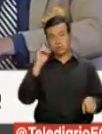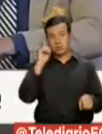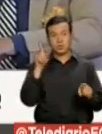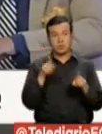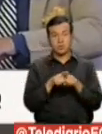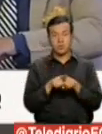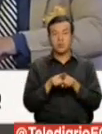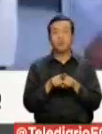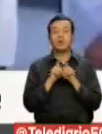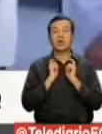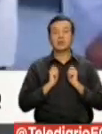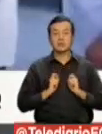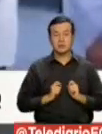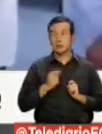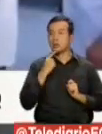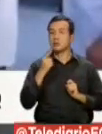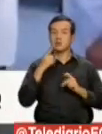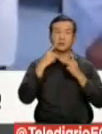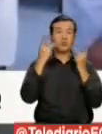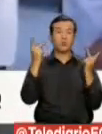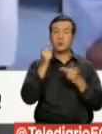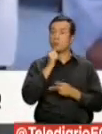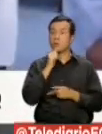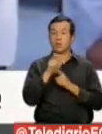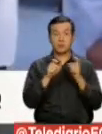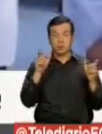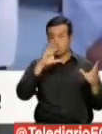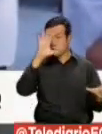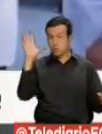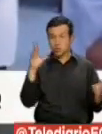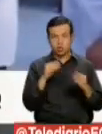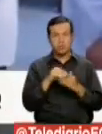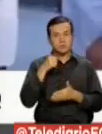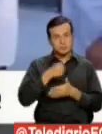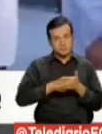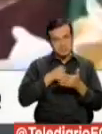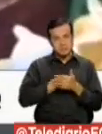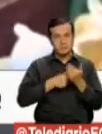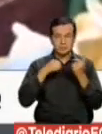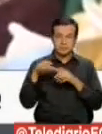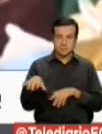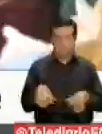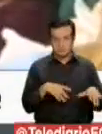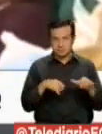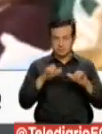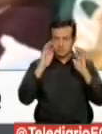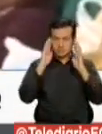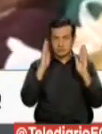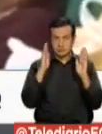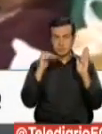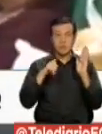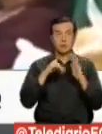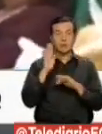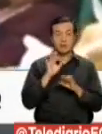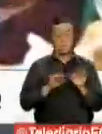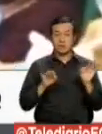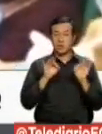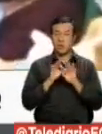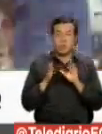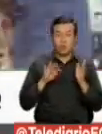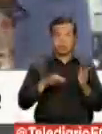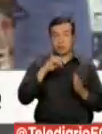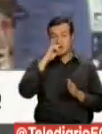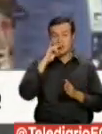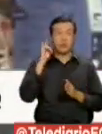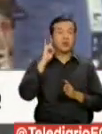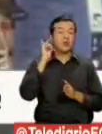sostuvo que se requiere que el sector público y privado y la sociedad civil luchen juntos y coordinen acciones, y que entre las principales causas de muerte de